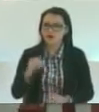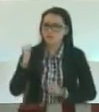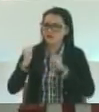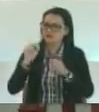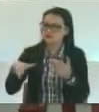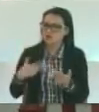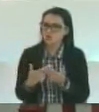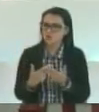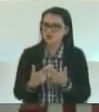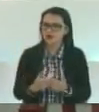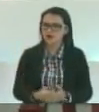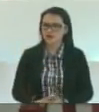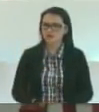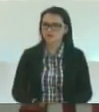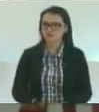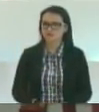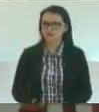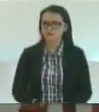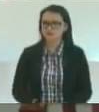Gaza es un gueto,